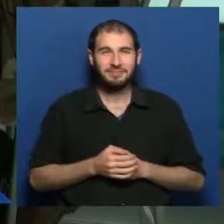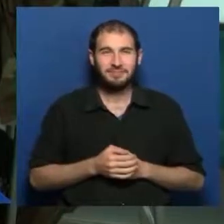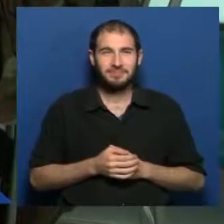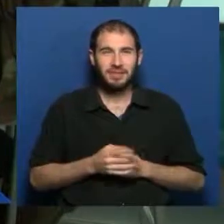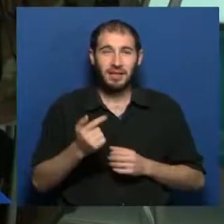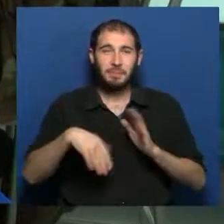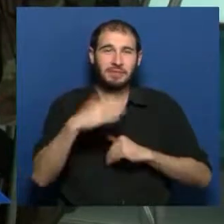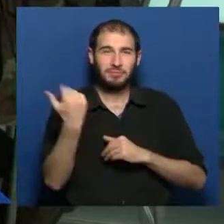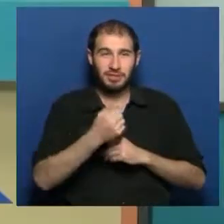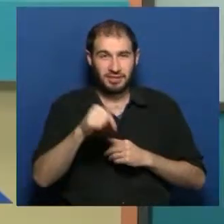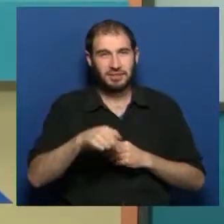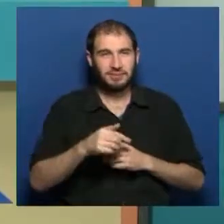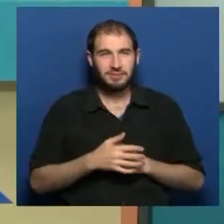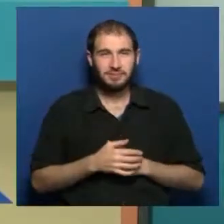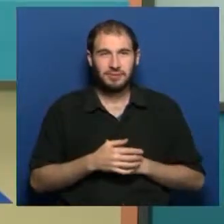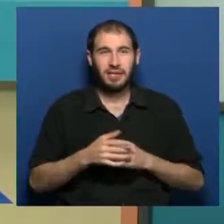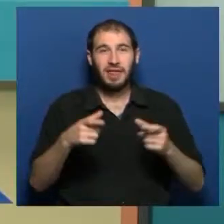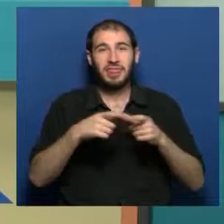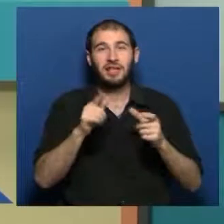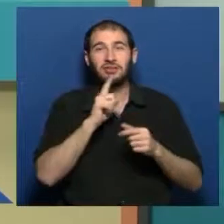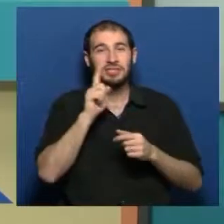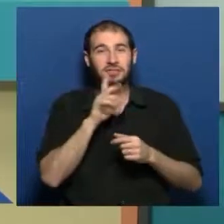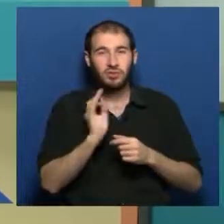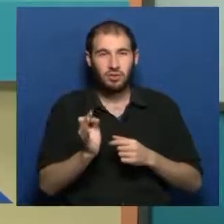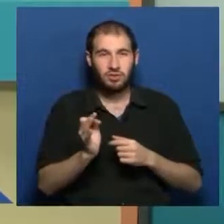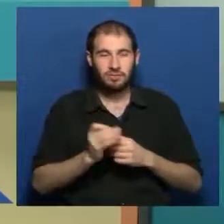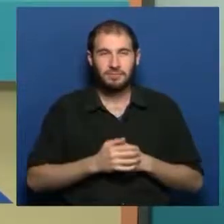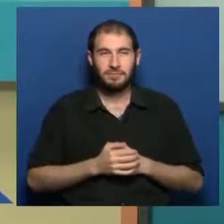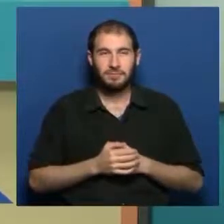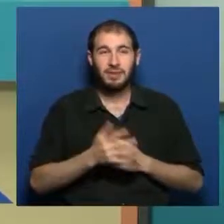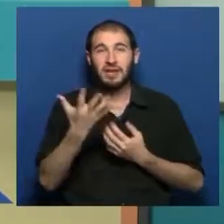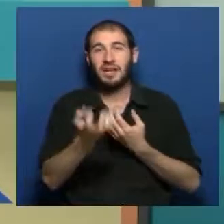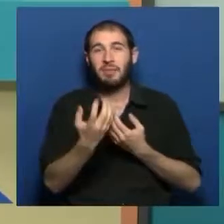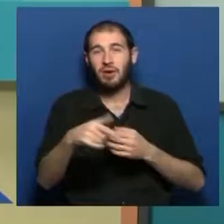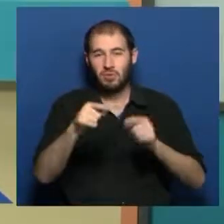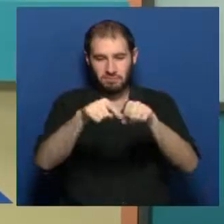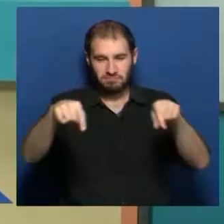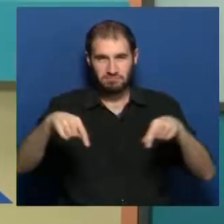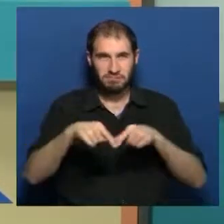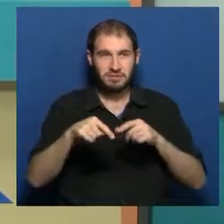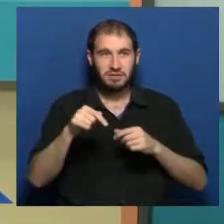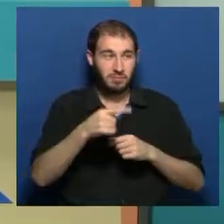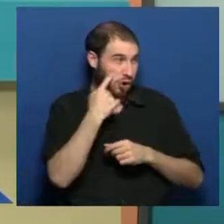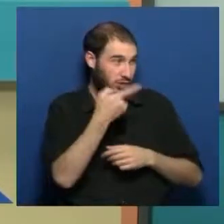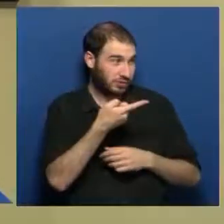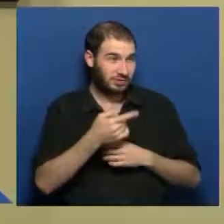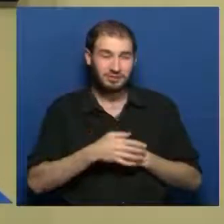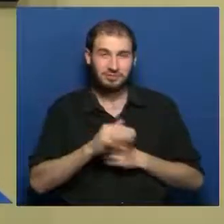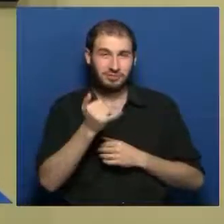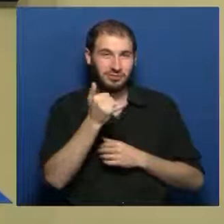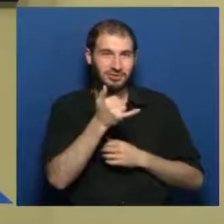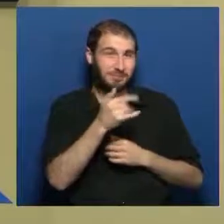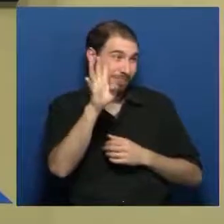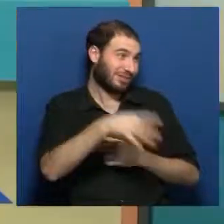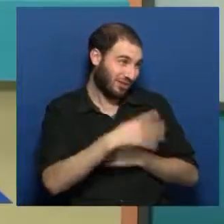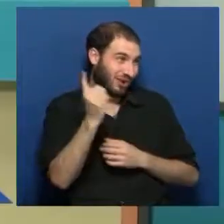lo más importante en este momento. El disco de Tito fue grabado en una habitación. ¿Vos la conociste? Sí, sí, sí, en